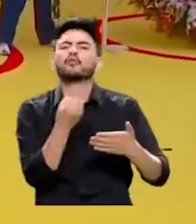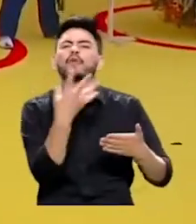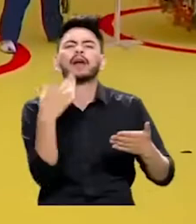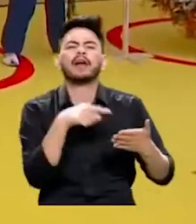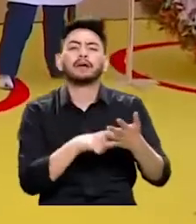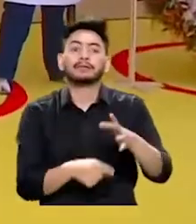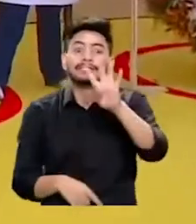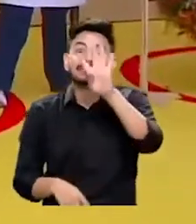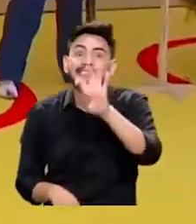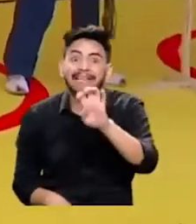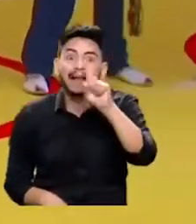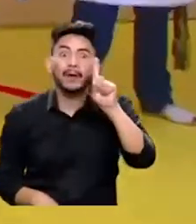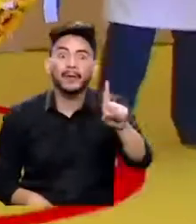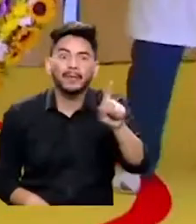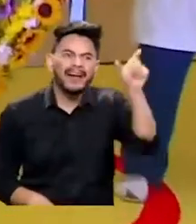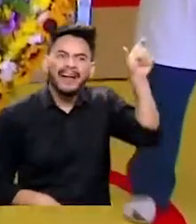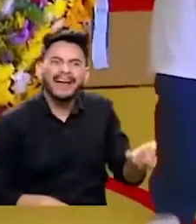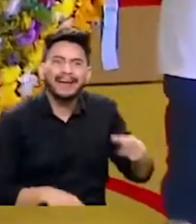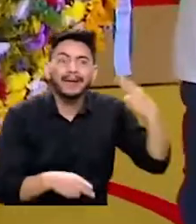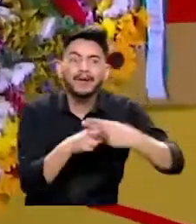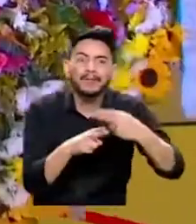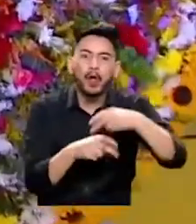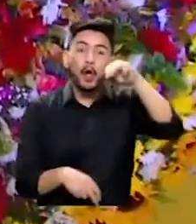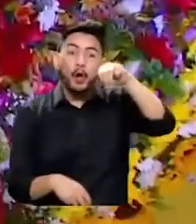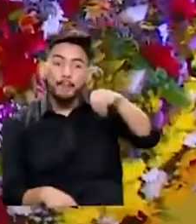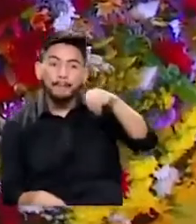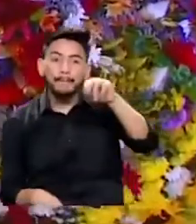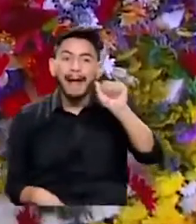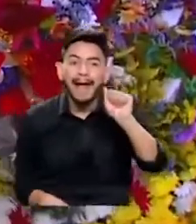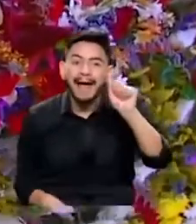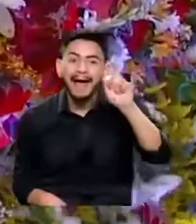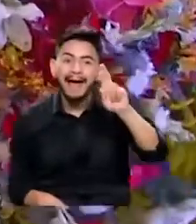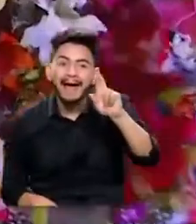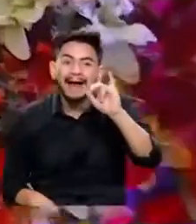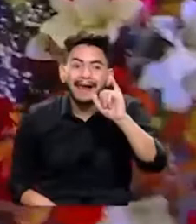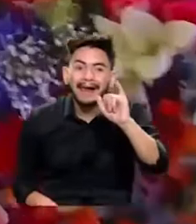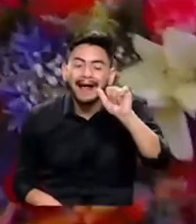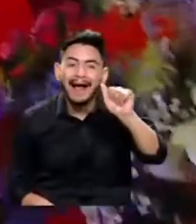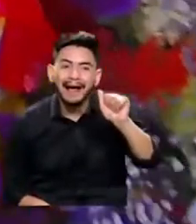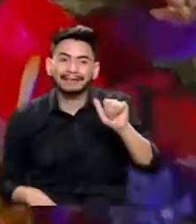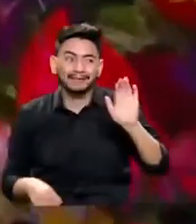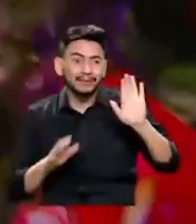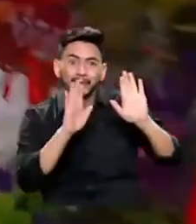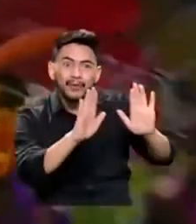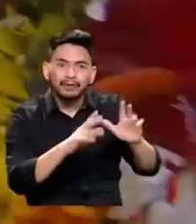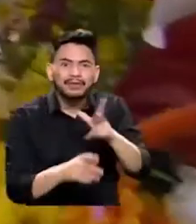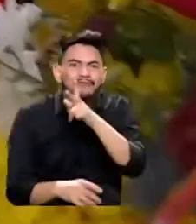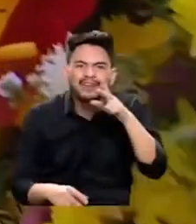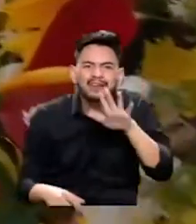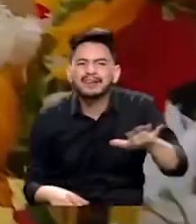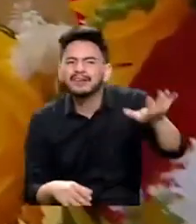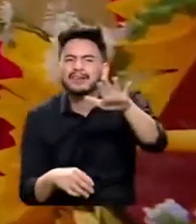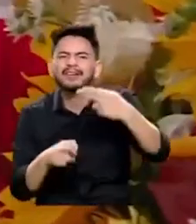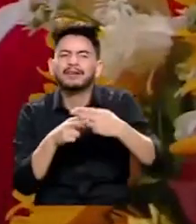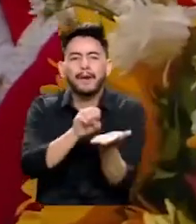91, María Noemi Ramírez Vereda Barro Blanco. Eso, María Noemi.